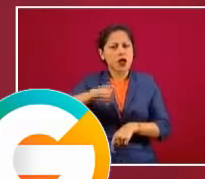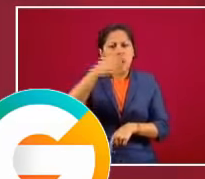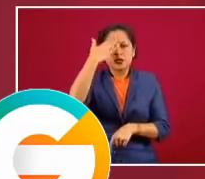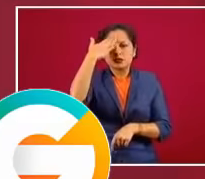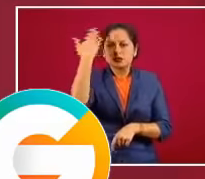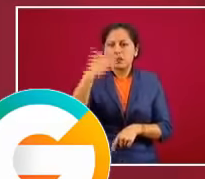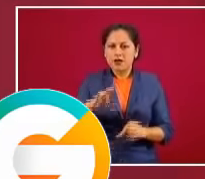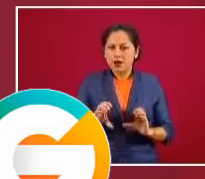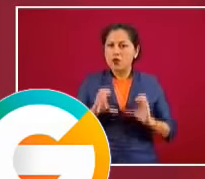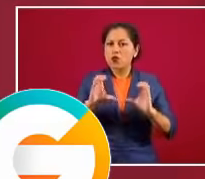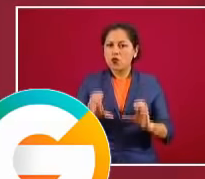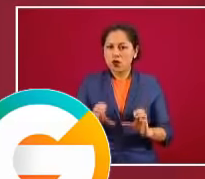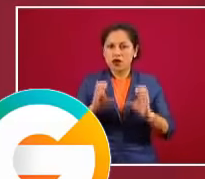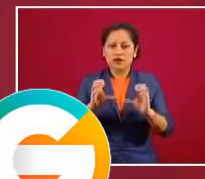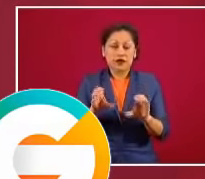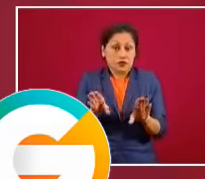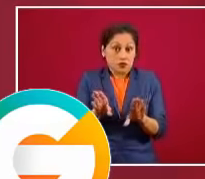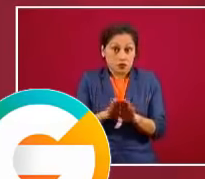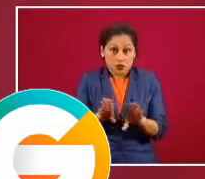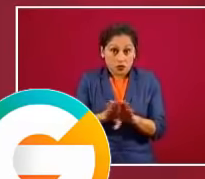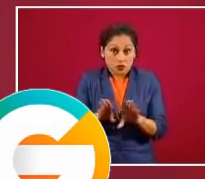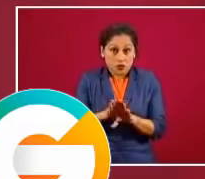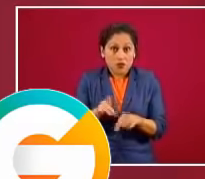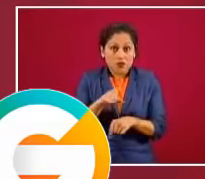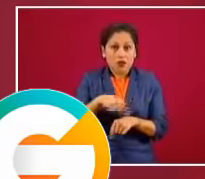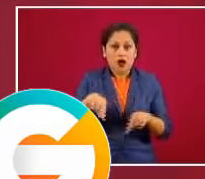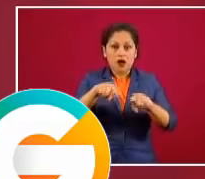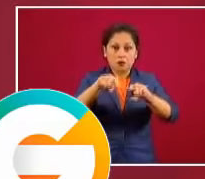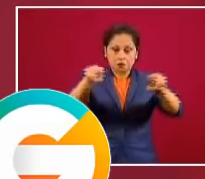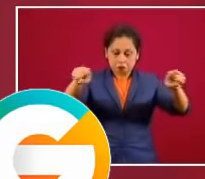Es delimitar muy bien las áreas